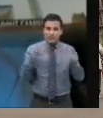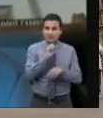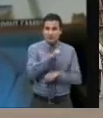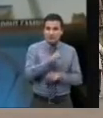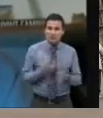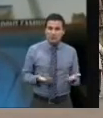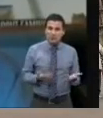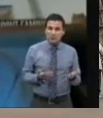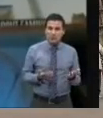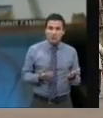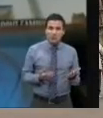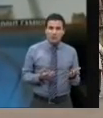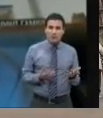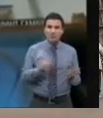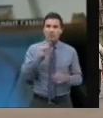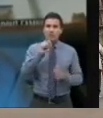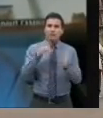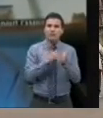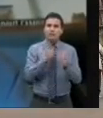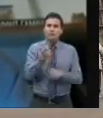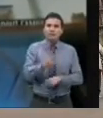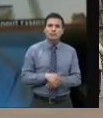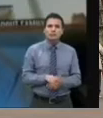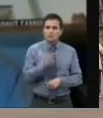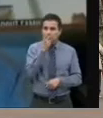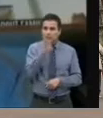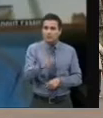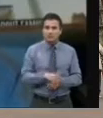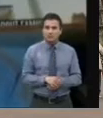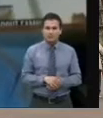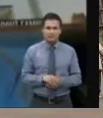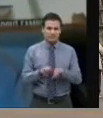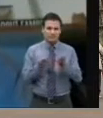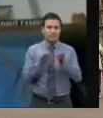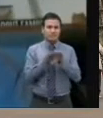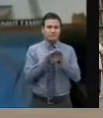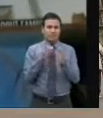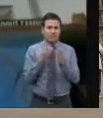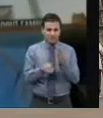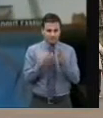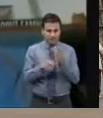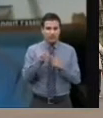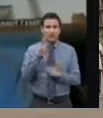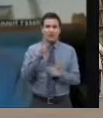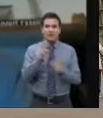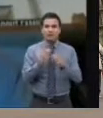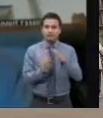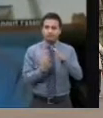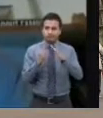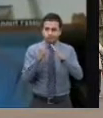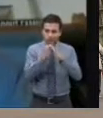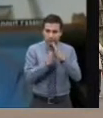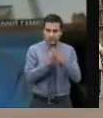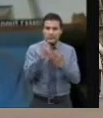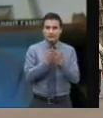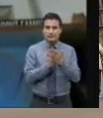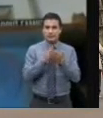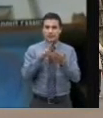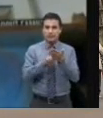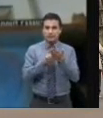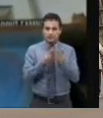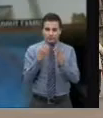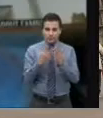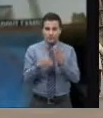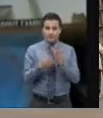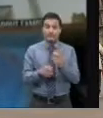influencers, se cotizan en $20,000. No existe fundamentación ni motivación respecto a la matriz de precios. En